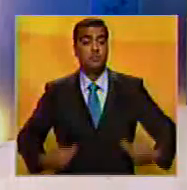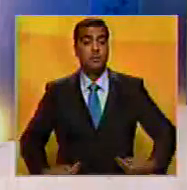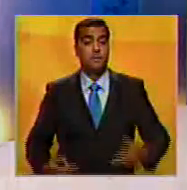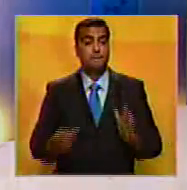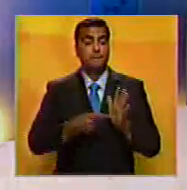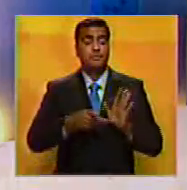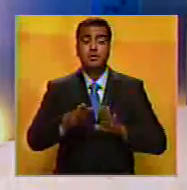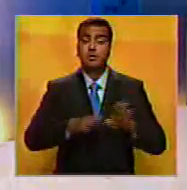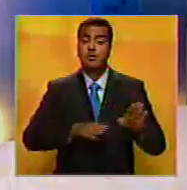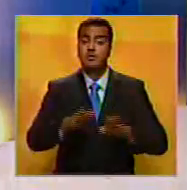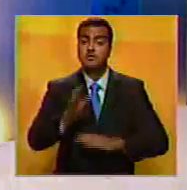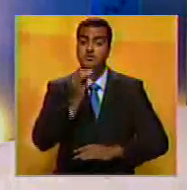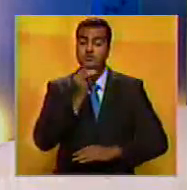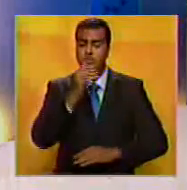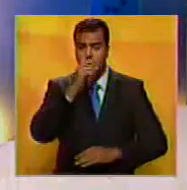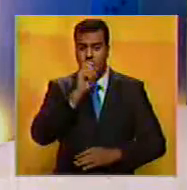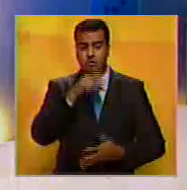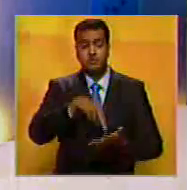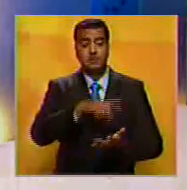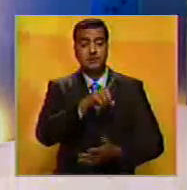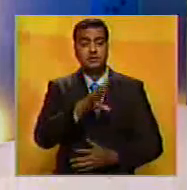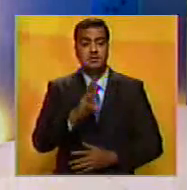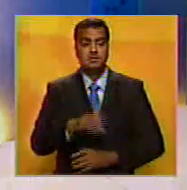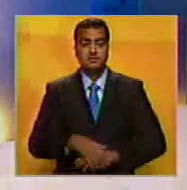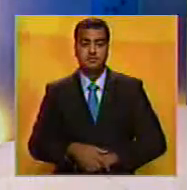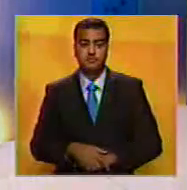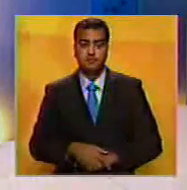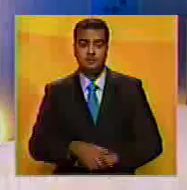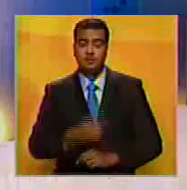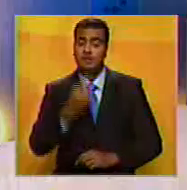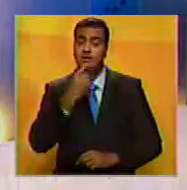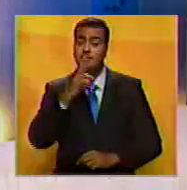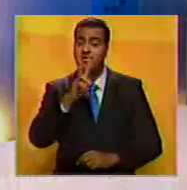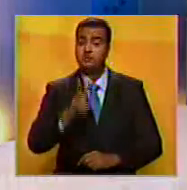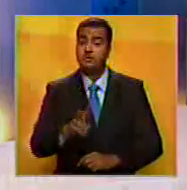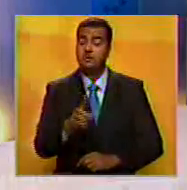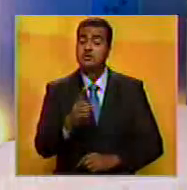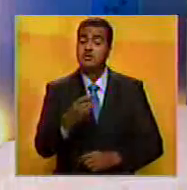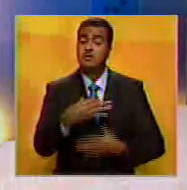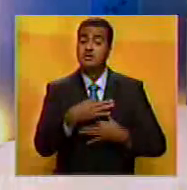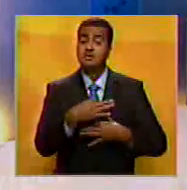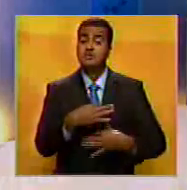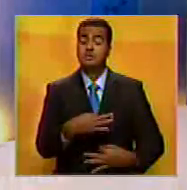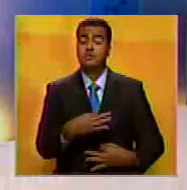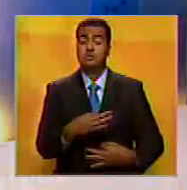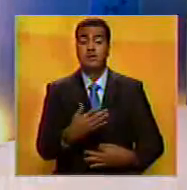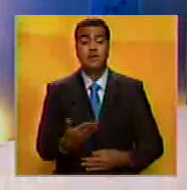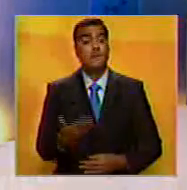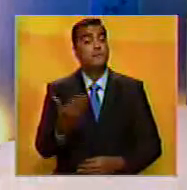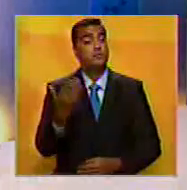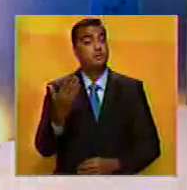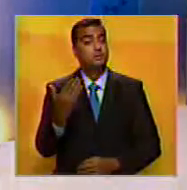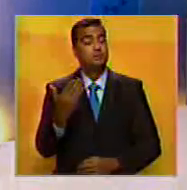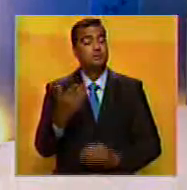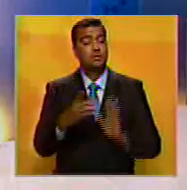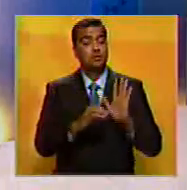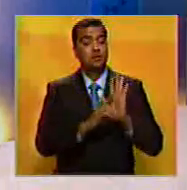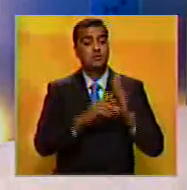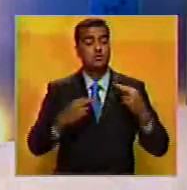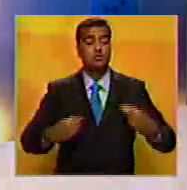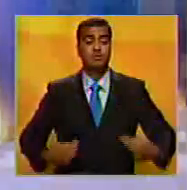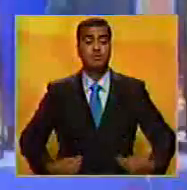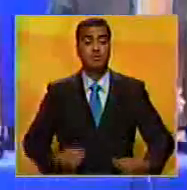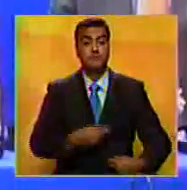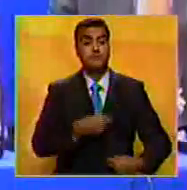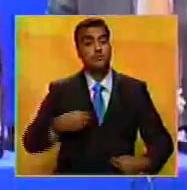presentó este jueves su informe del año 2016, en el que señala que Venezuela requiere una atención especial en materia de derechos humanos.